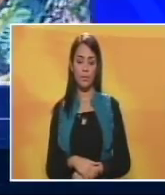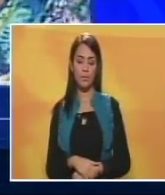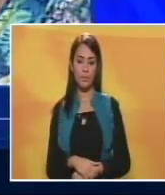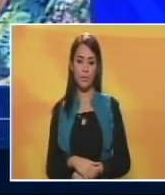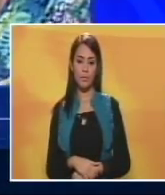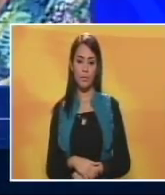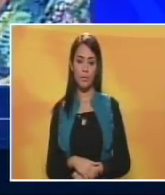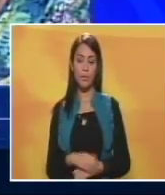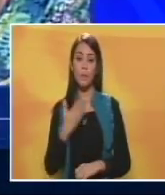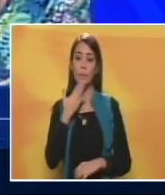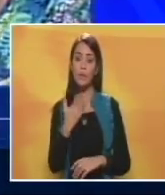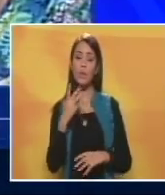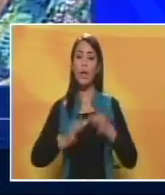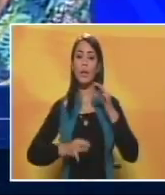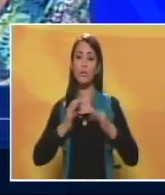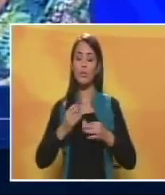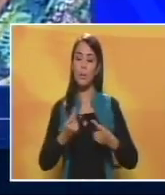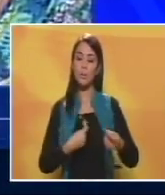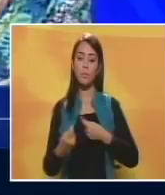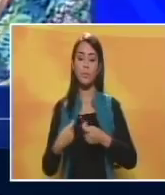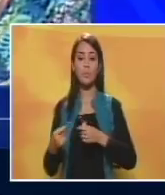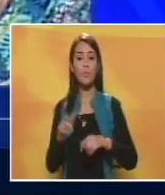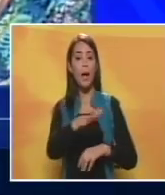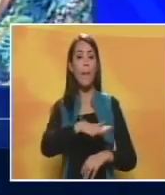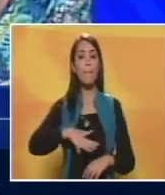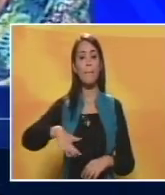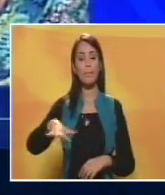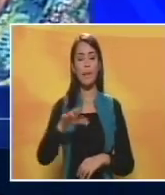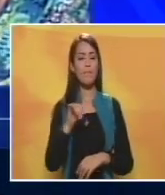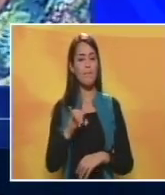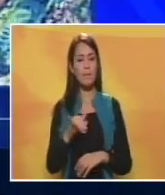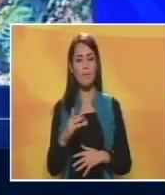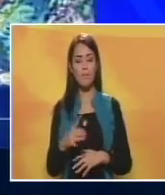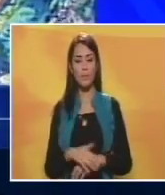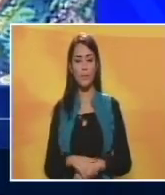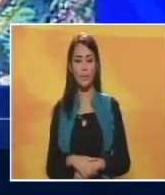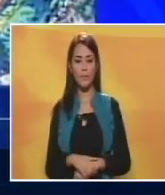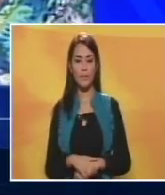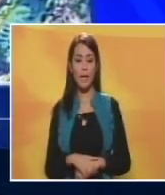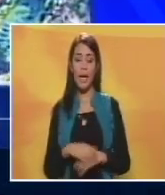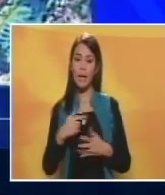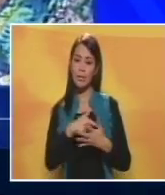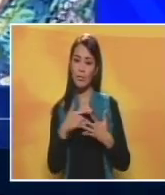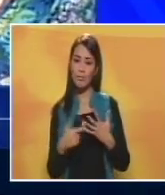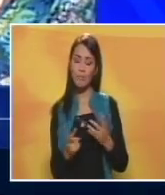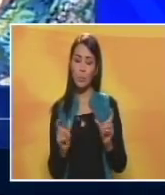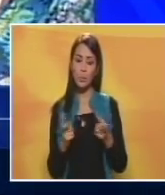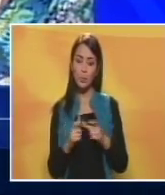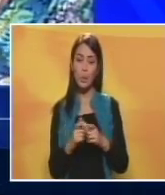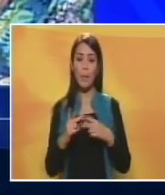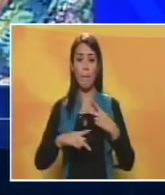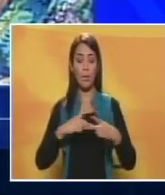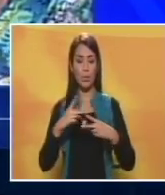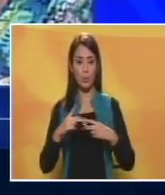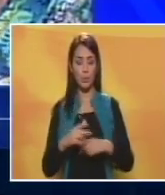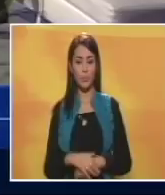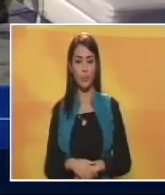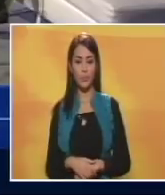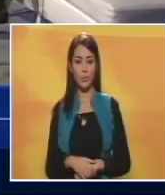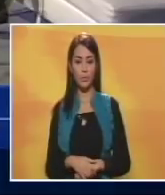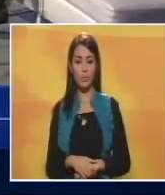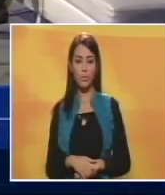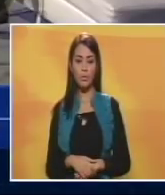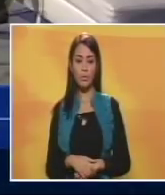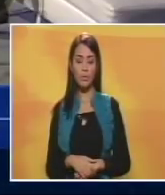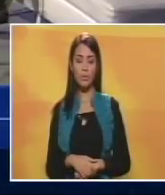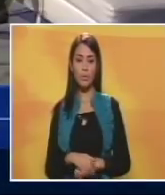Instó al Ejecutivo a invertir en el sector campesino en la misma proporción en la que se ha abastecido a los gremios de productos industrializados. Aseguró